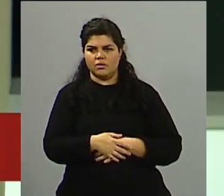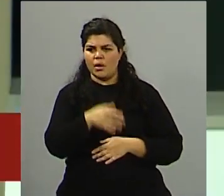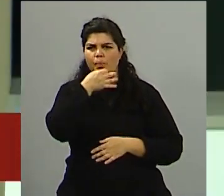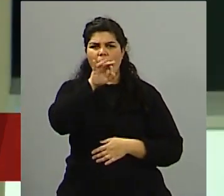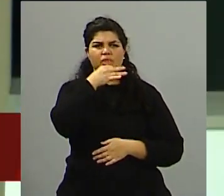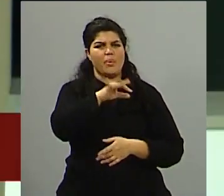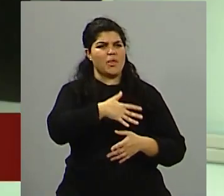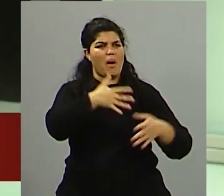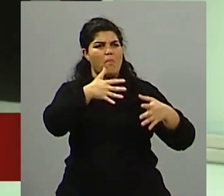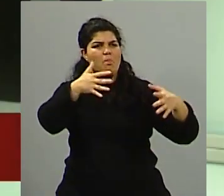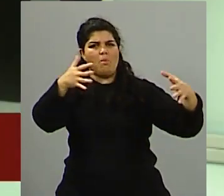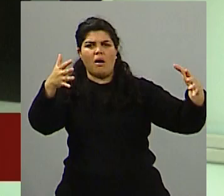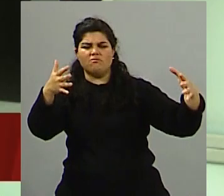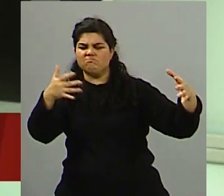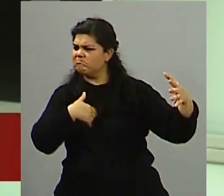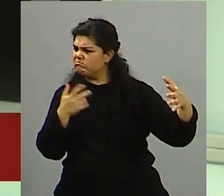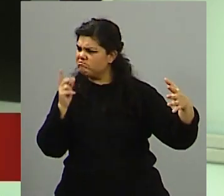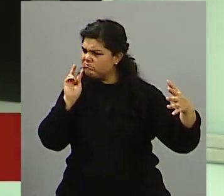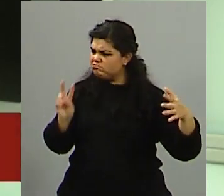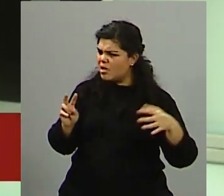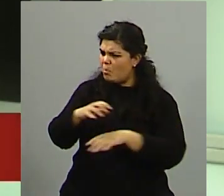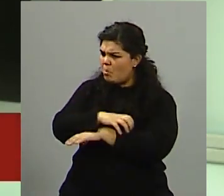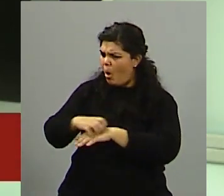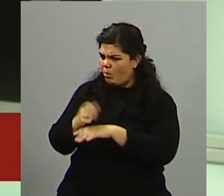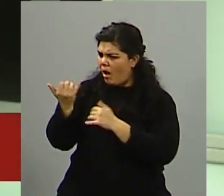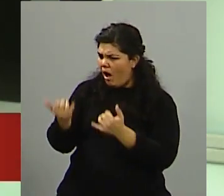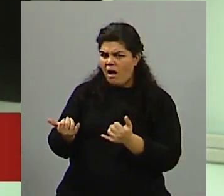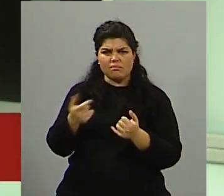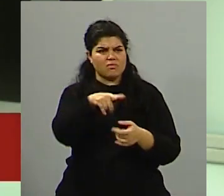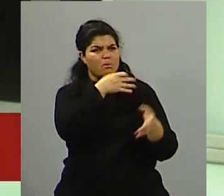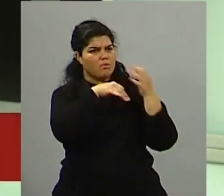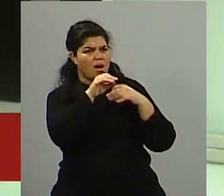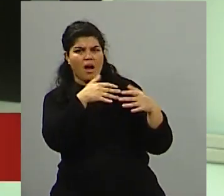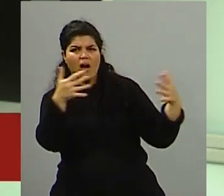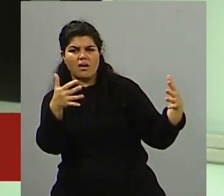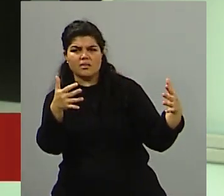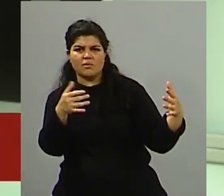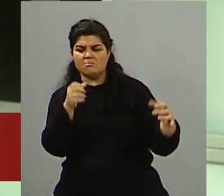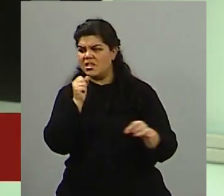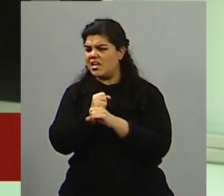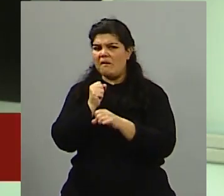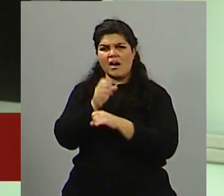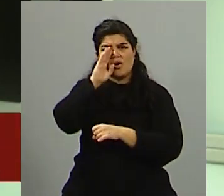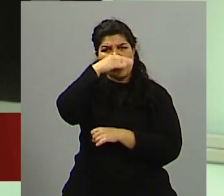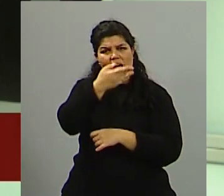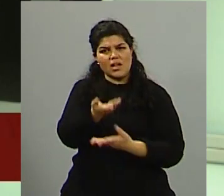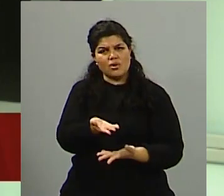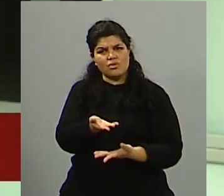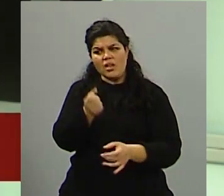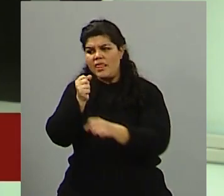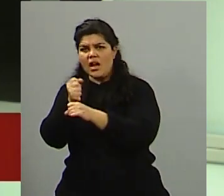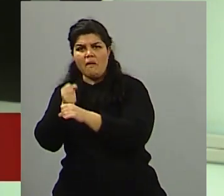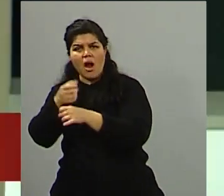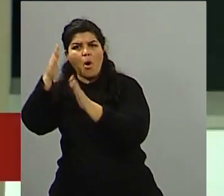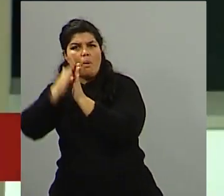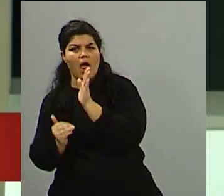están perdiendo más? Está claro que los que no tienen trabajo o los que trabajan en negro son los que peor la pasan, pero la clase trabajadora también la está pasando mal. ¿Quiénes